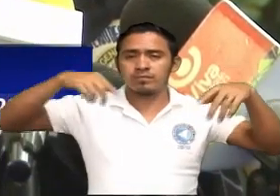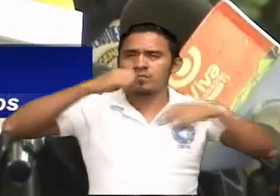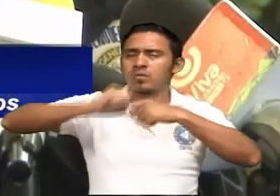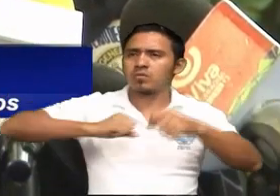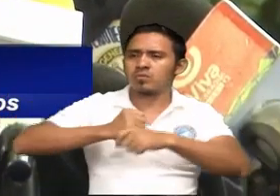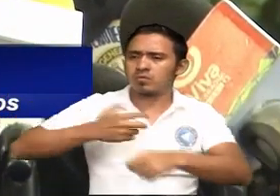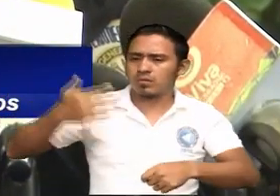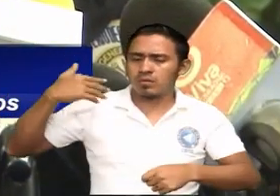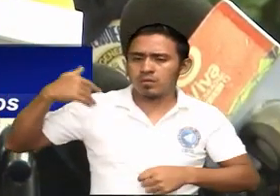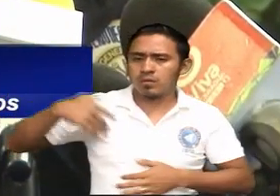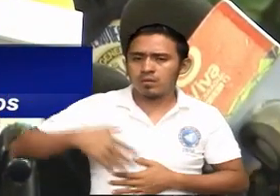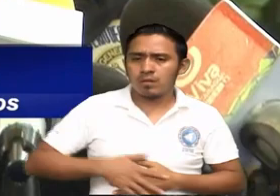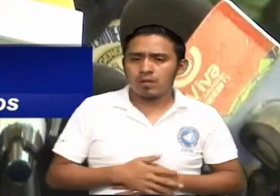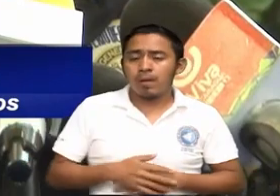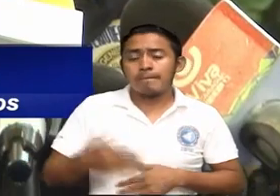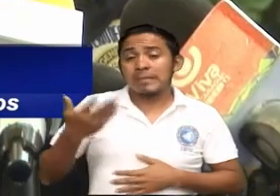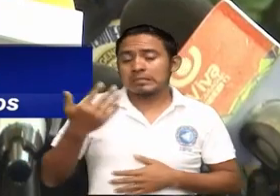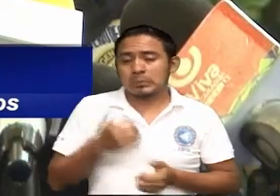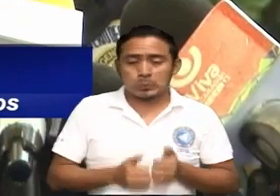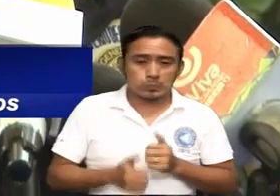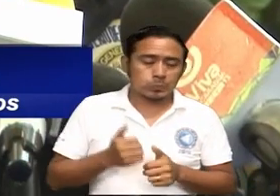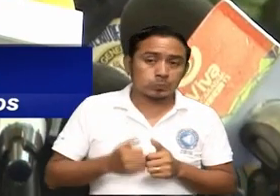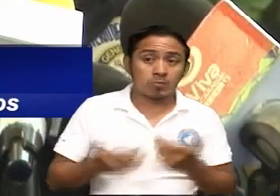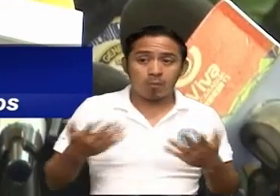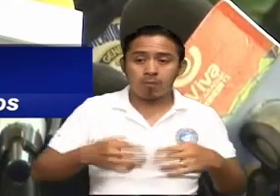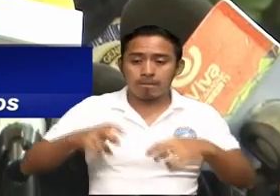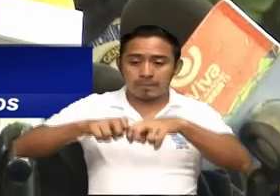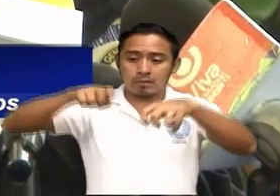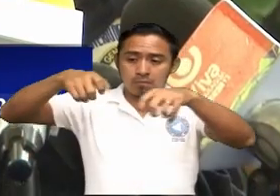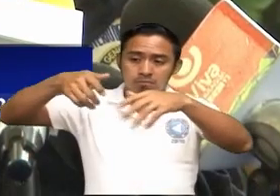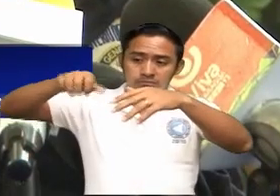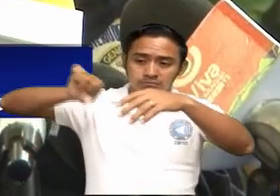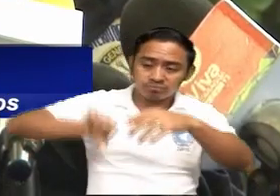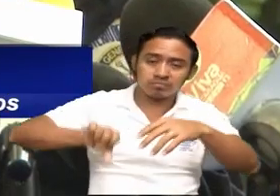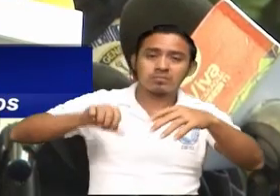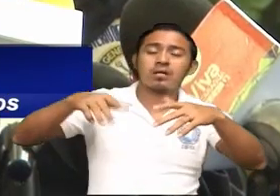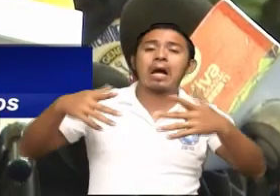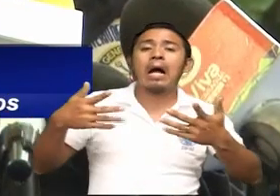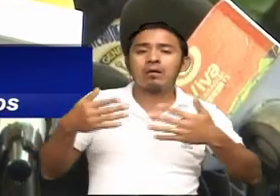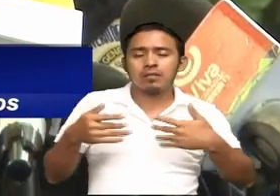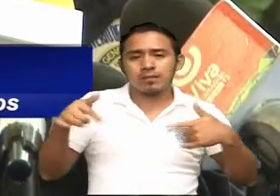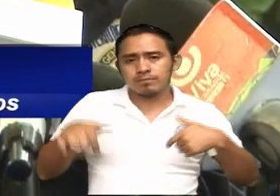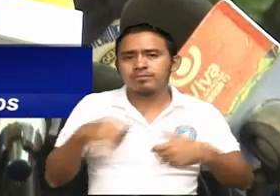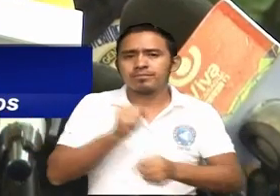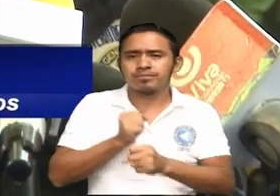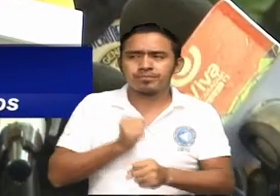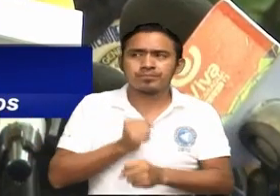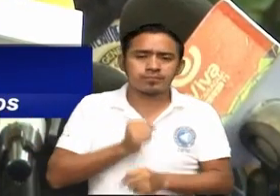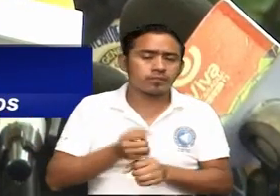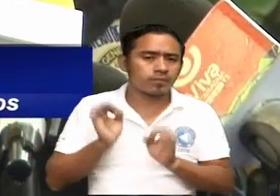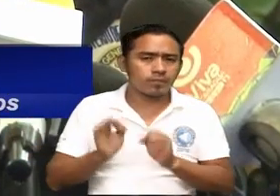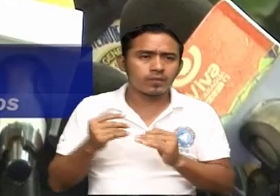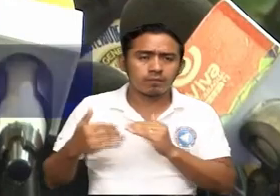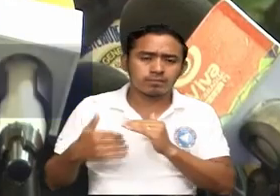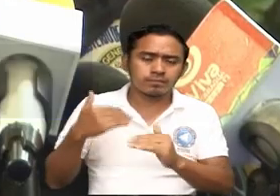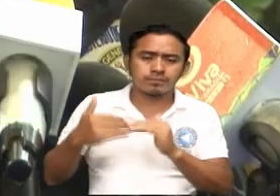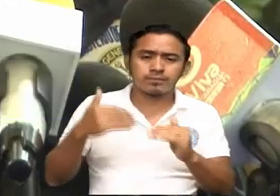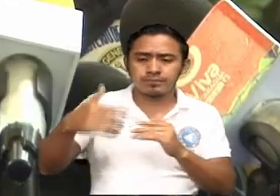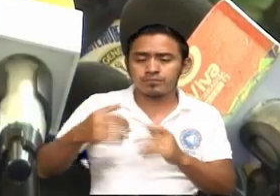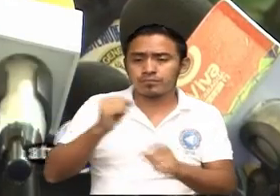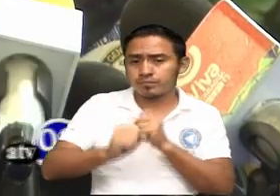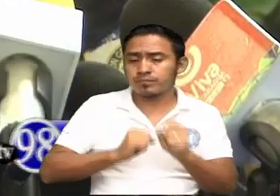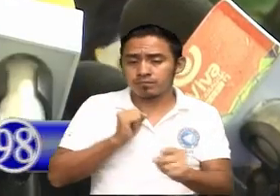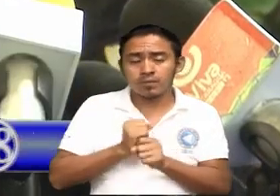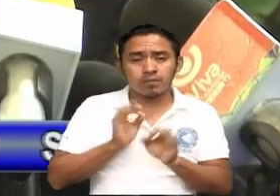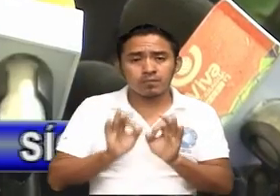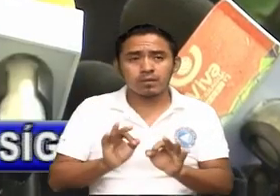tuvimos una mala experiencia con una tarima y es lo que hemos venido trabajando para que en los últimos años, pues